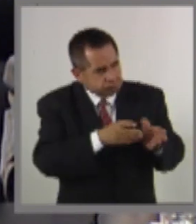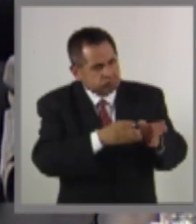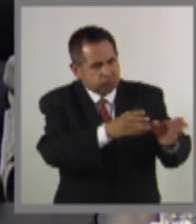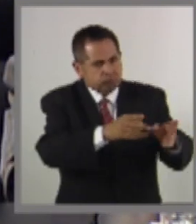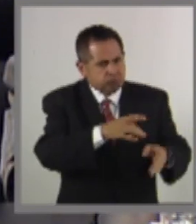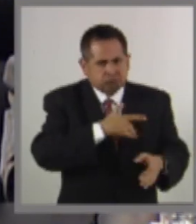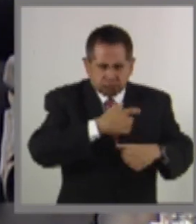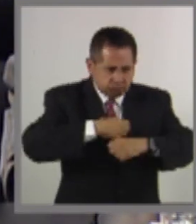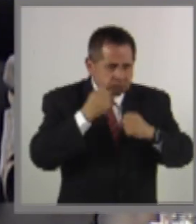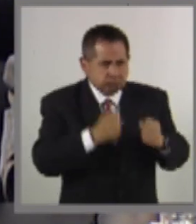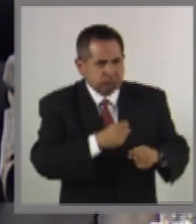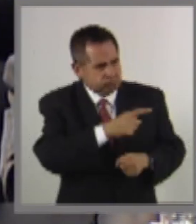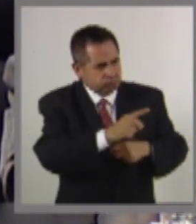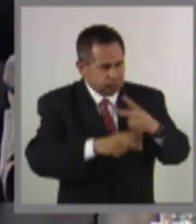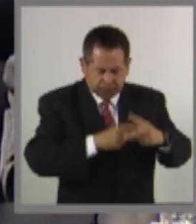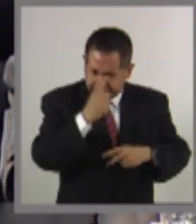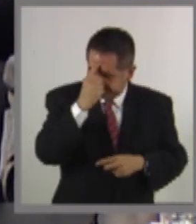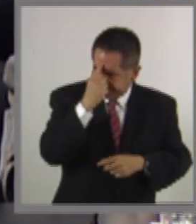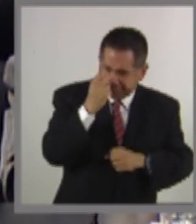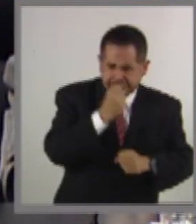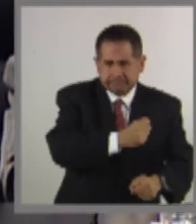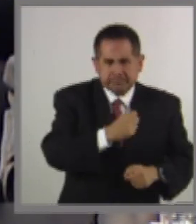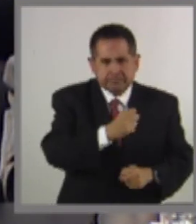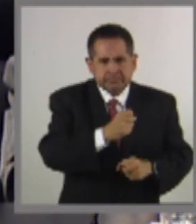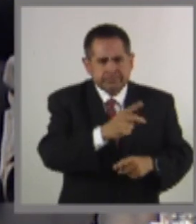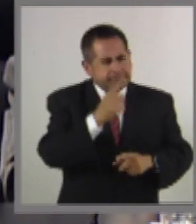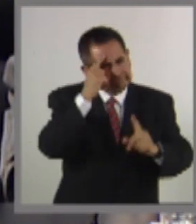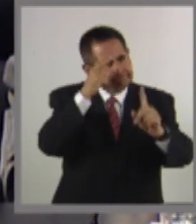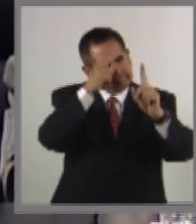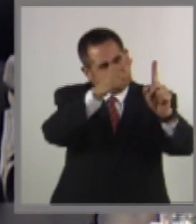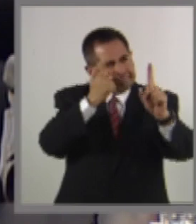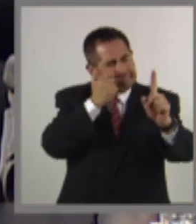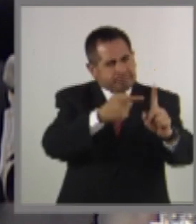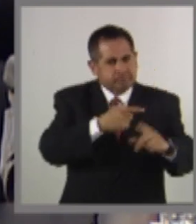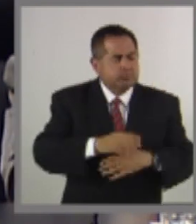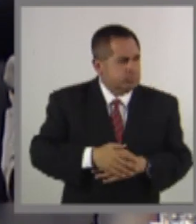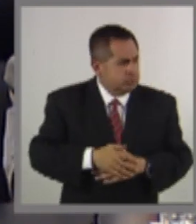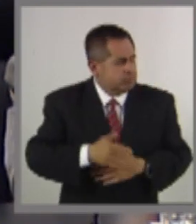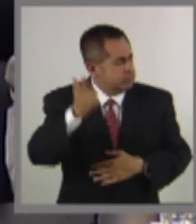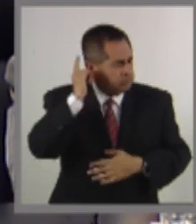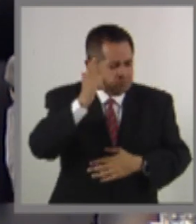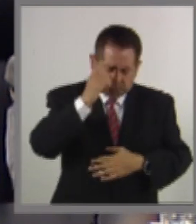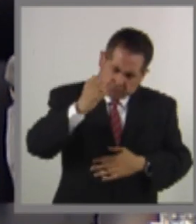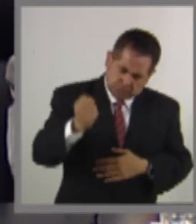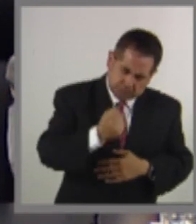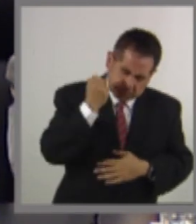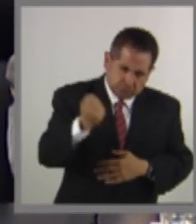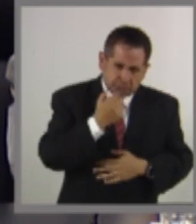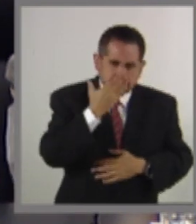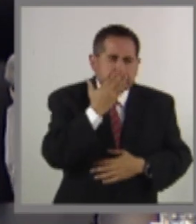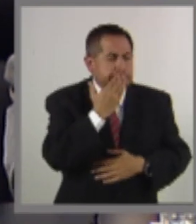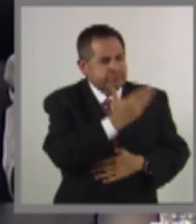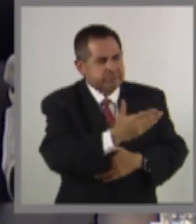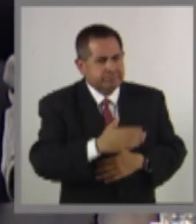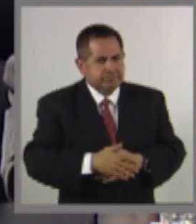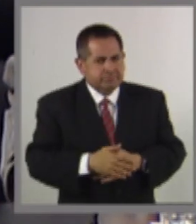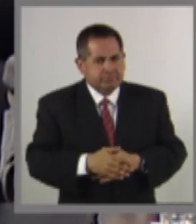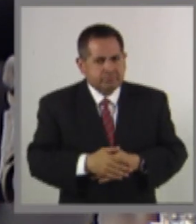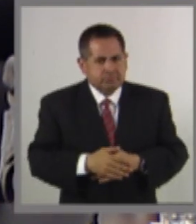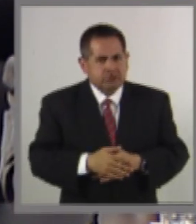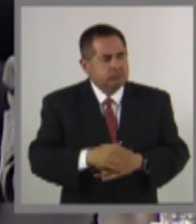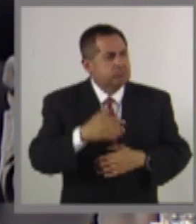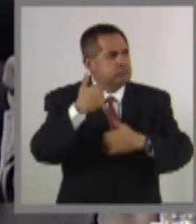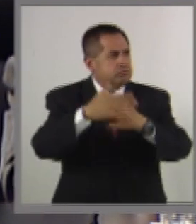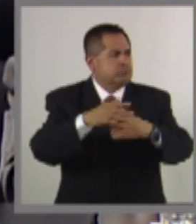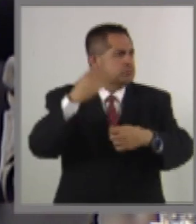está seguro y está convencido de lo que quiere. Yo te deseo suerte. Eso lo decidirán